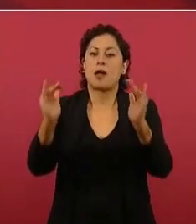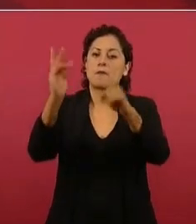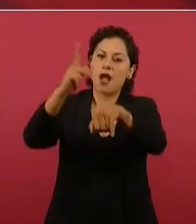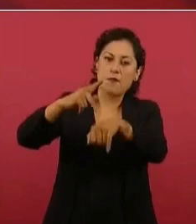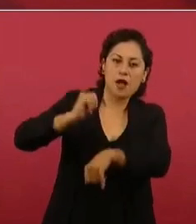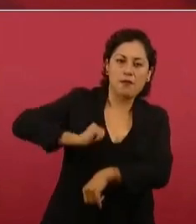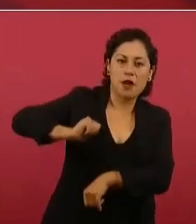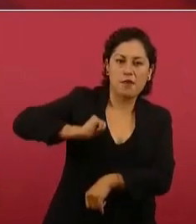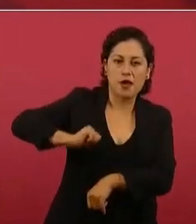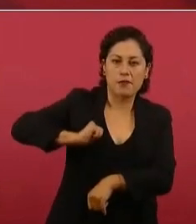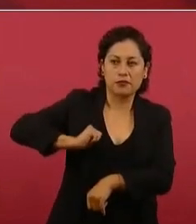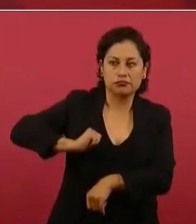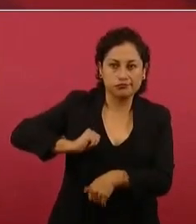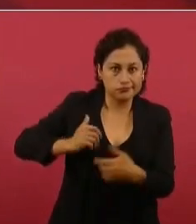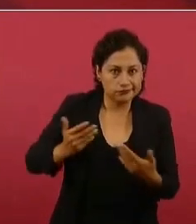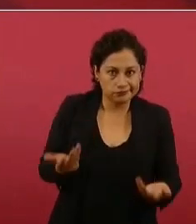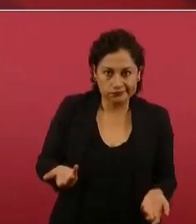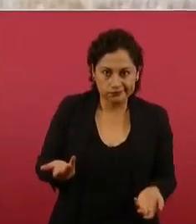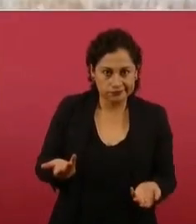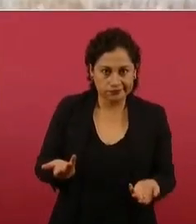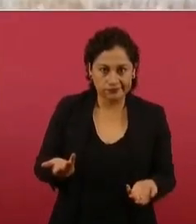Es que son